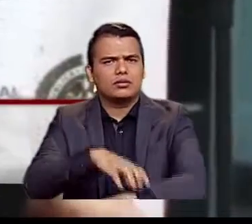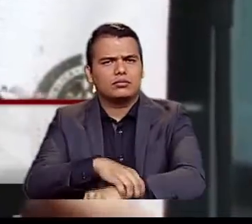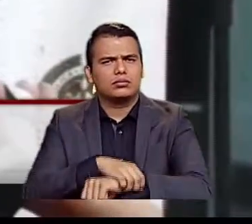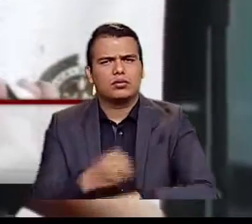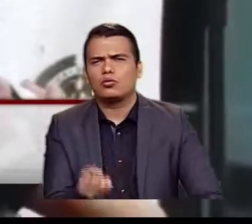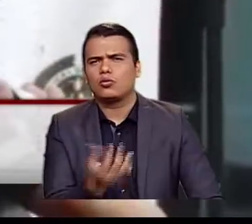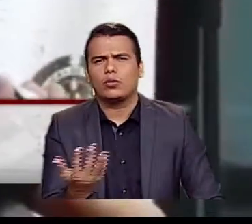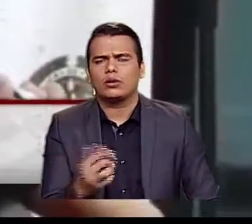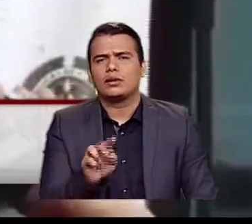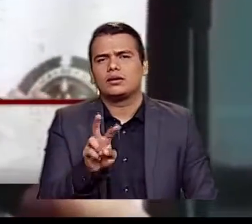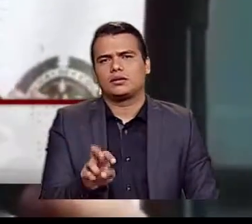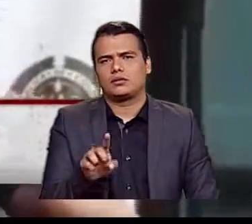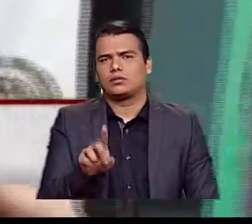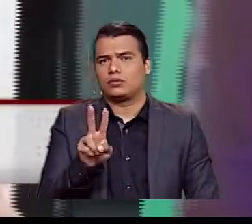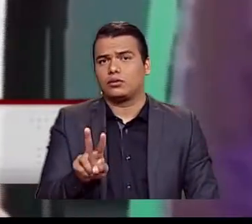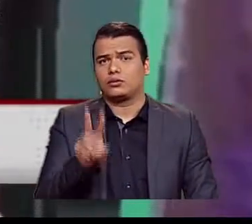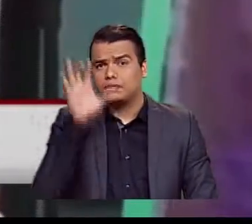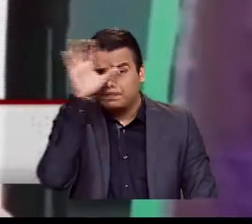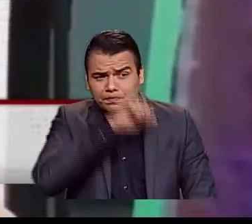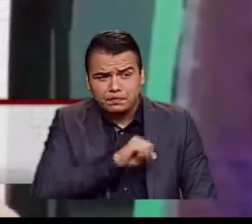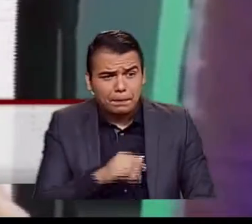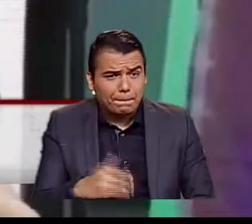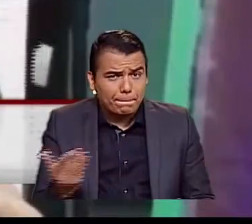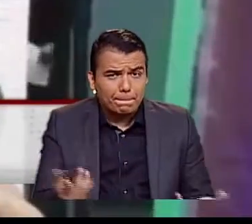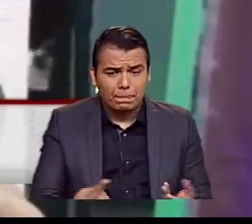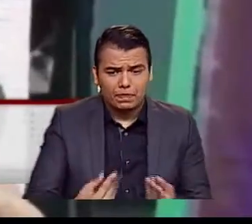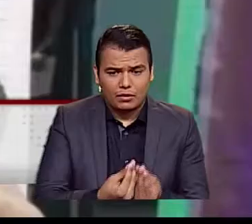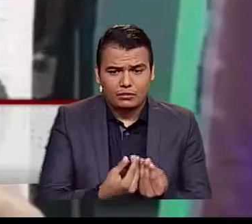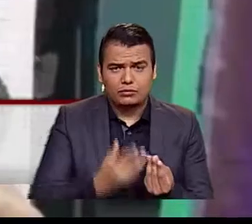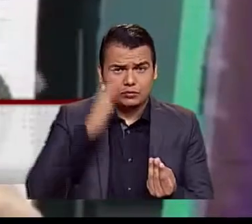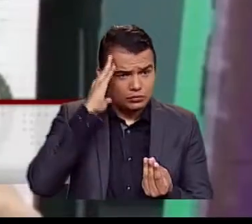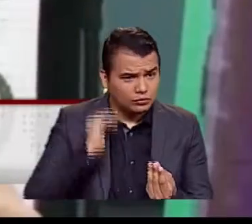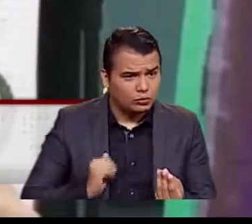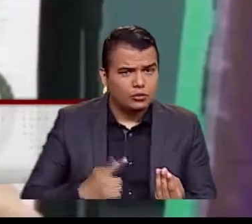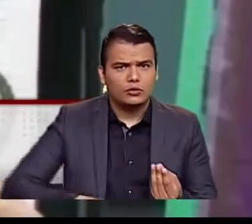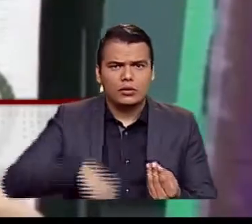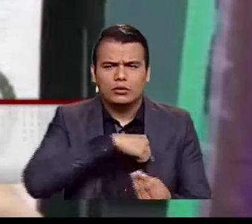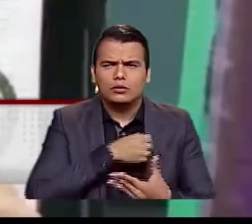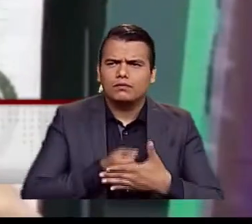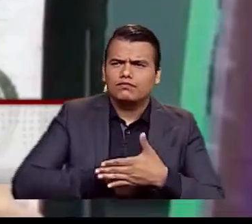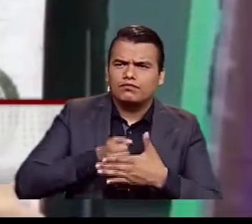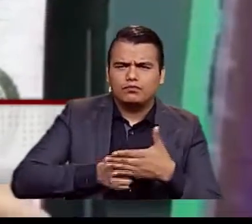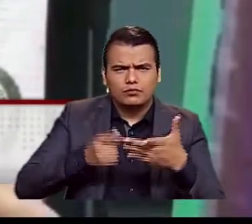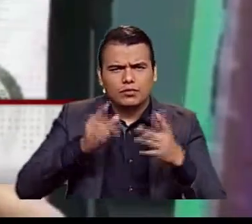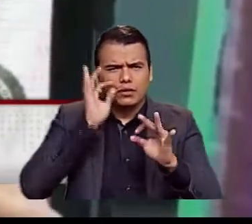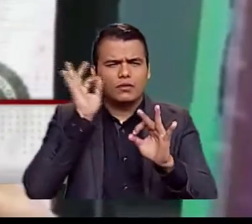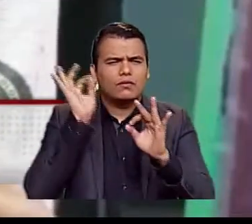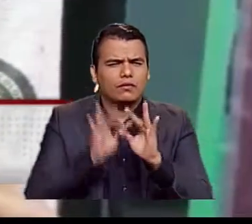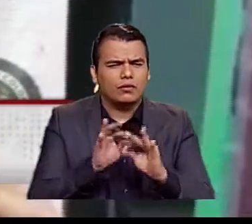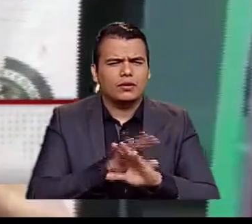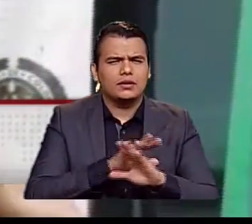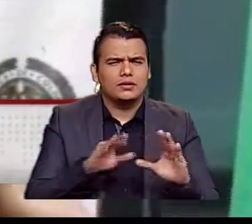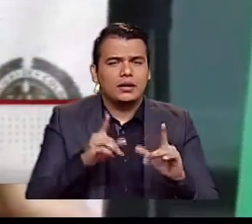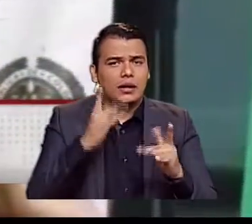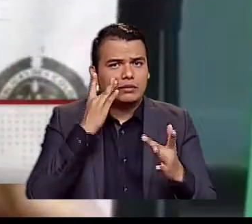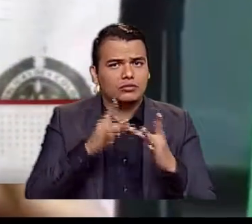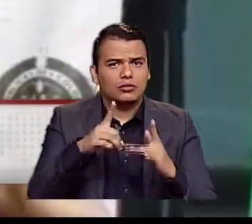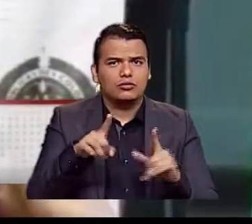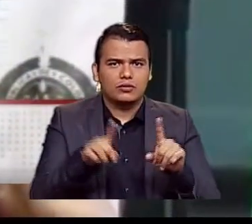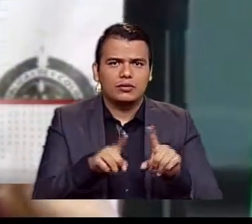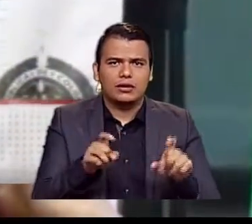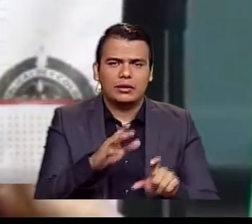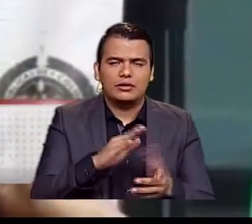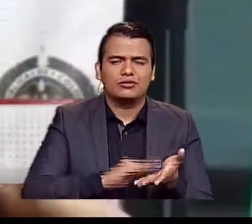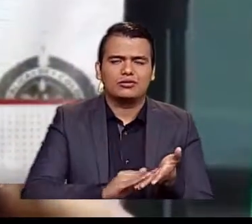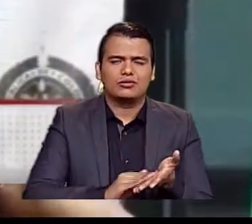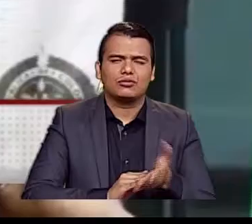hurto demostrando que efectivamente la policía nacional trabaja y está focalizado en este tema que tanto afecta